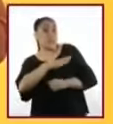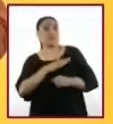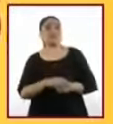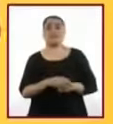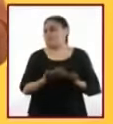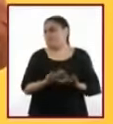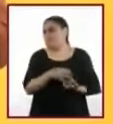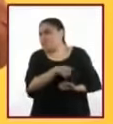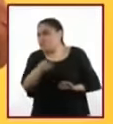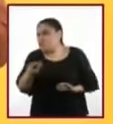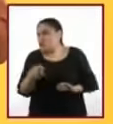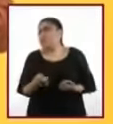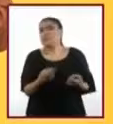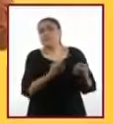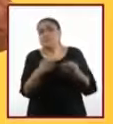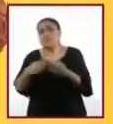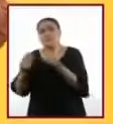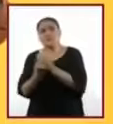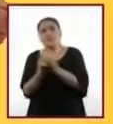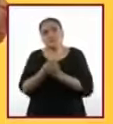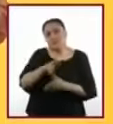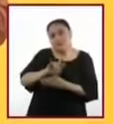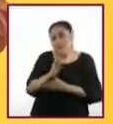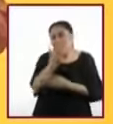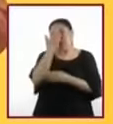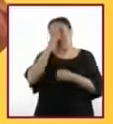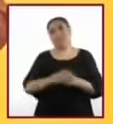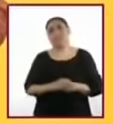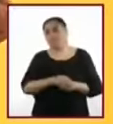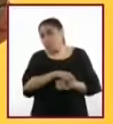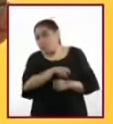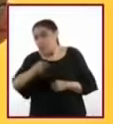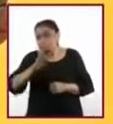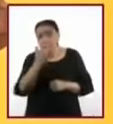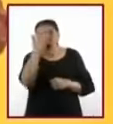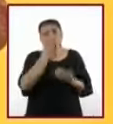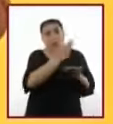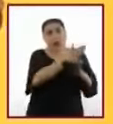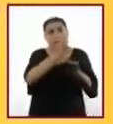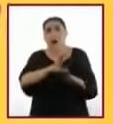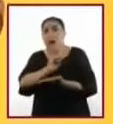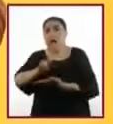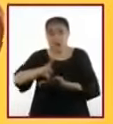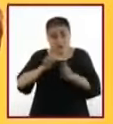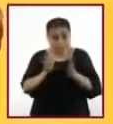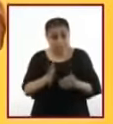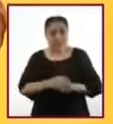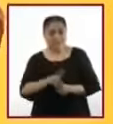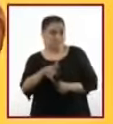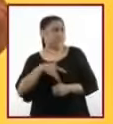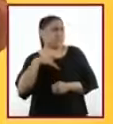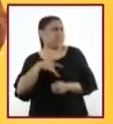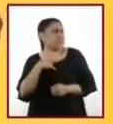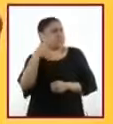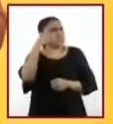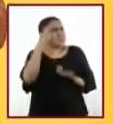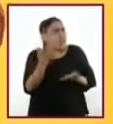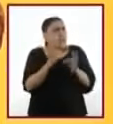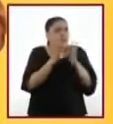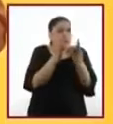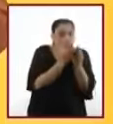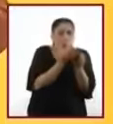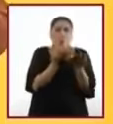títeres conocen ustedes? ¿Cuántas obras de teatro que usen títeres han visto? Traten de recordar las formas y colores